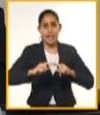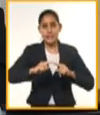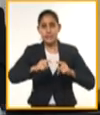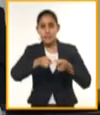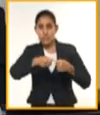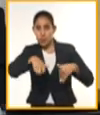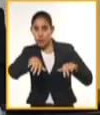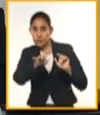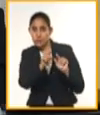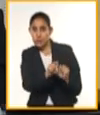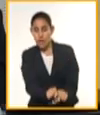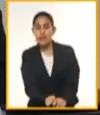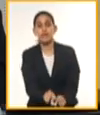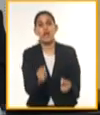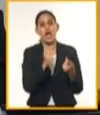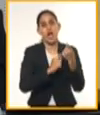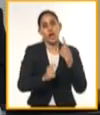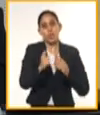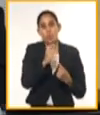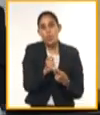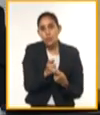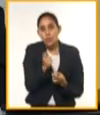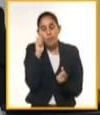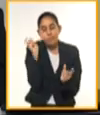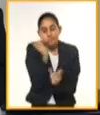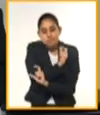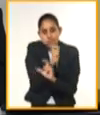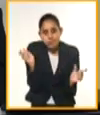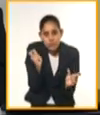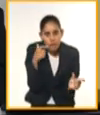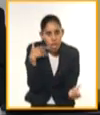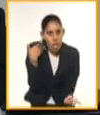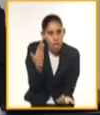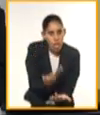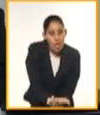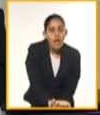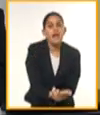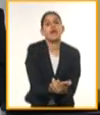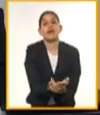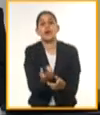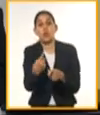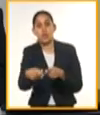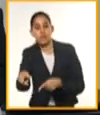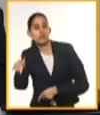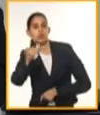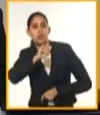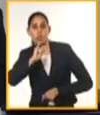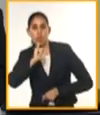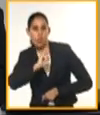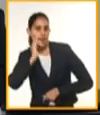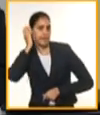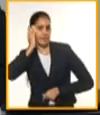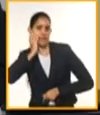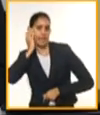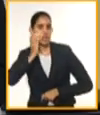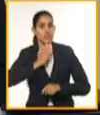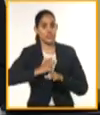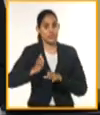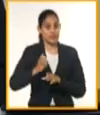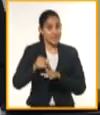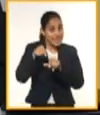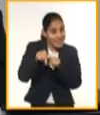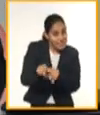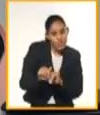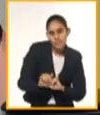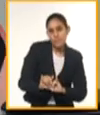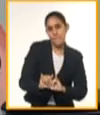duda dejó pues mucho de qué hablar y también tuvo por supuesto consecuencias inmediatas. De eso estaremos hablando en